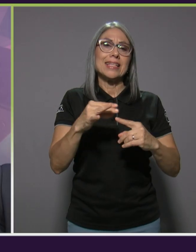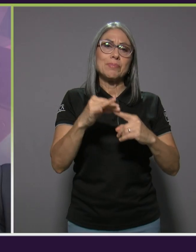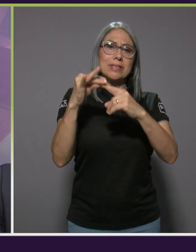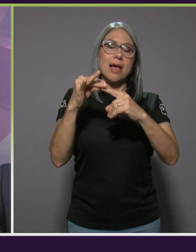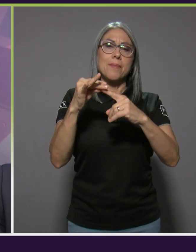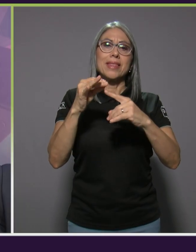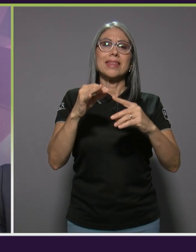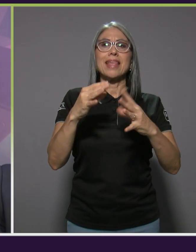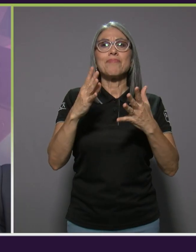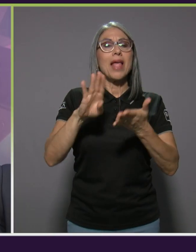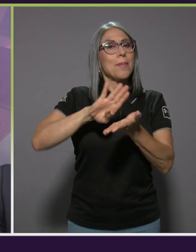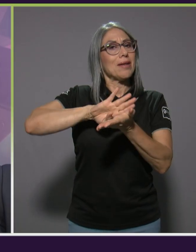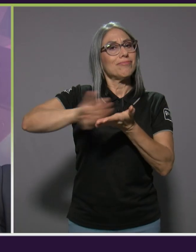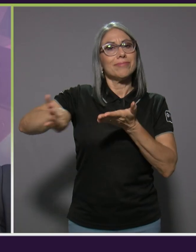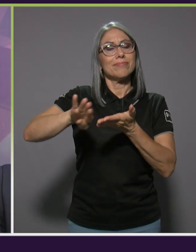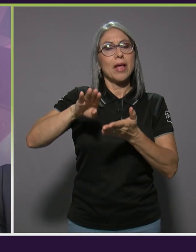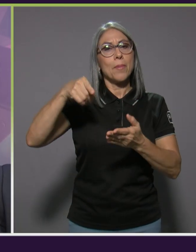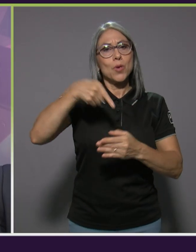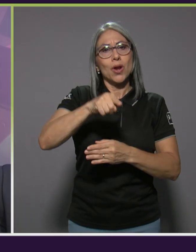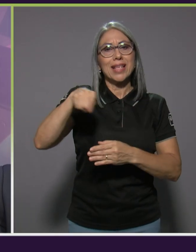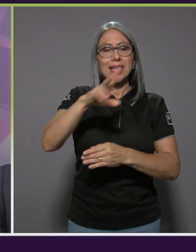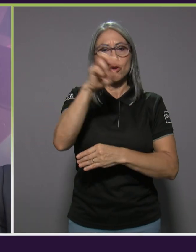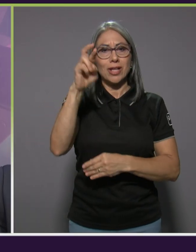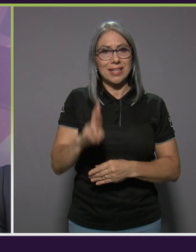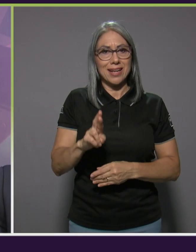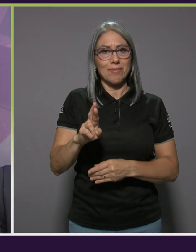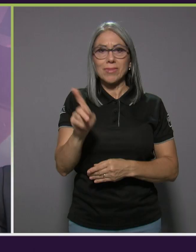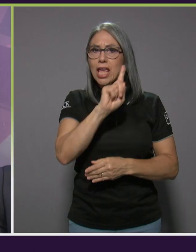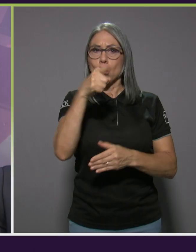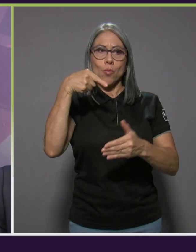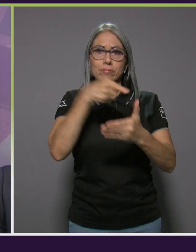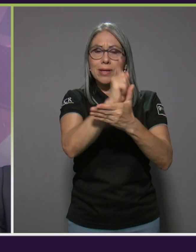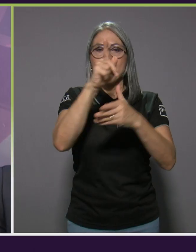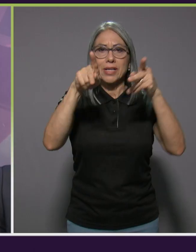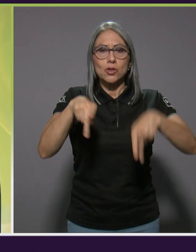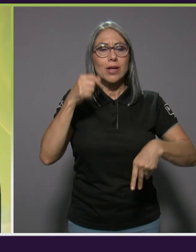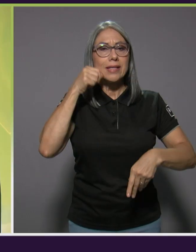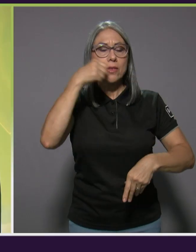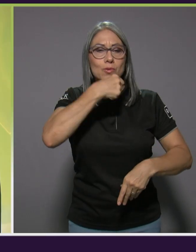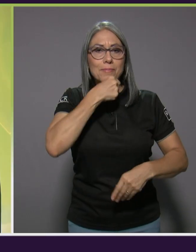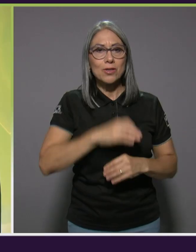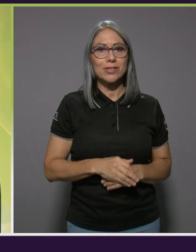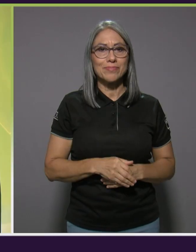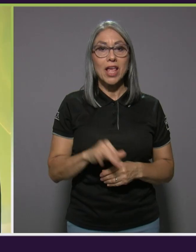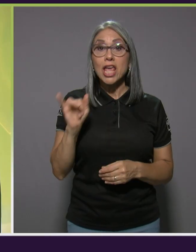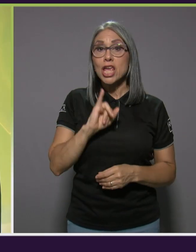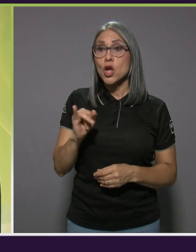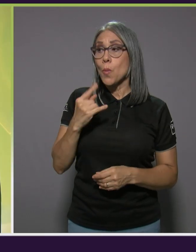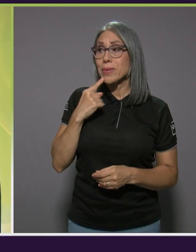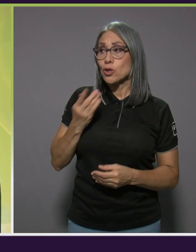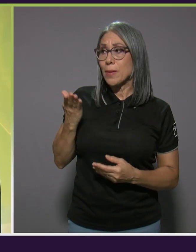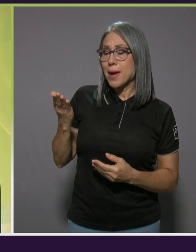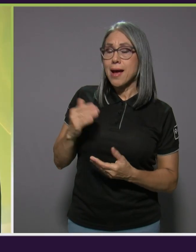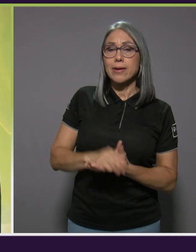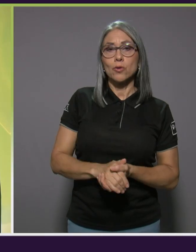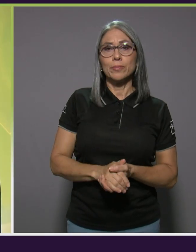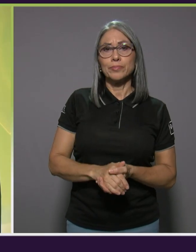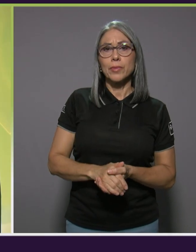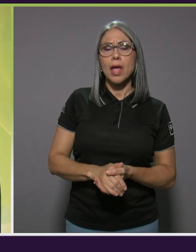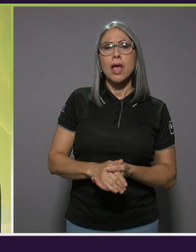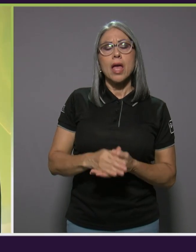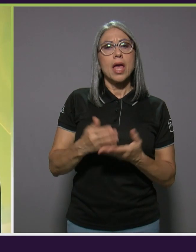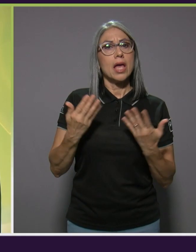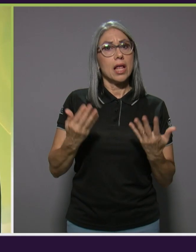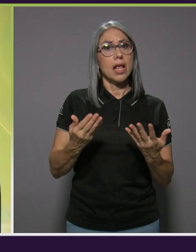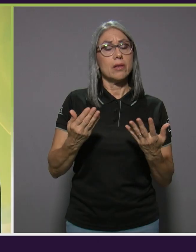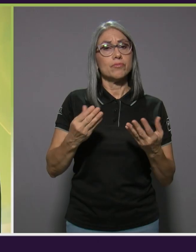tema de erradicar la violencia en Costa Rica de las personas adultas mayores. Y también, como menciona Marco, Juan Carlos, es muy